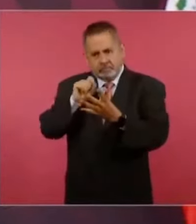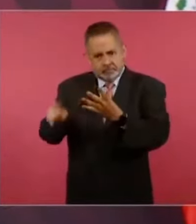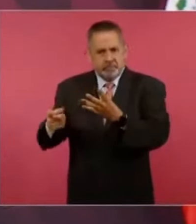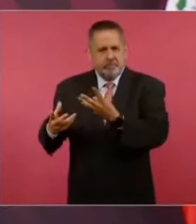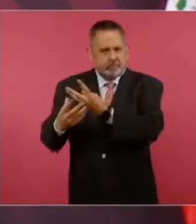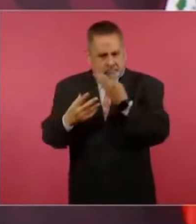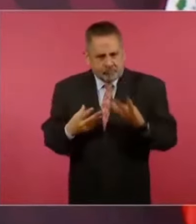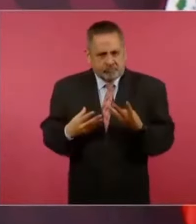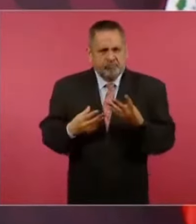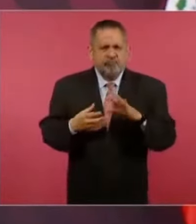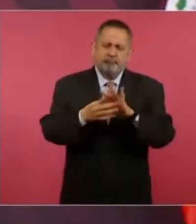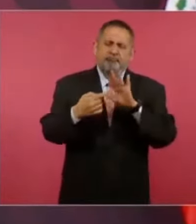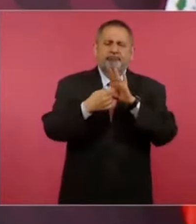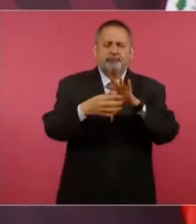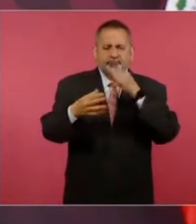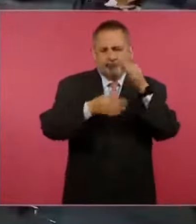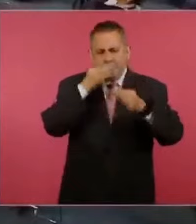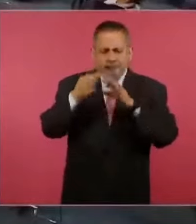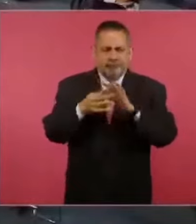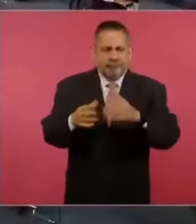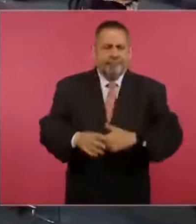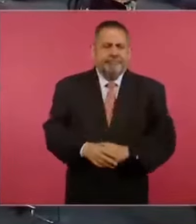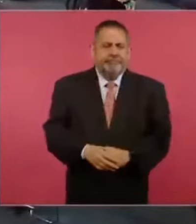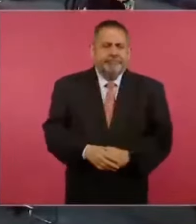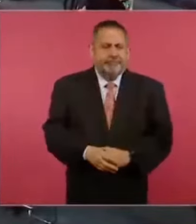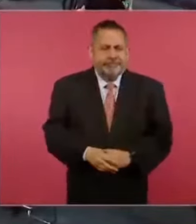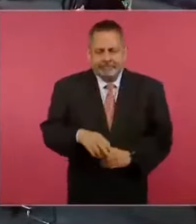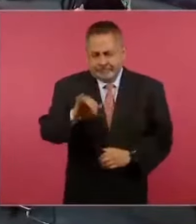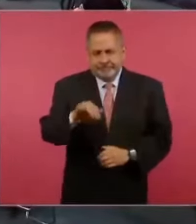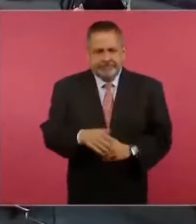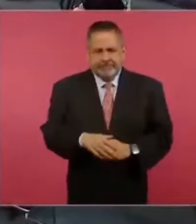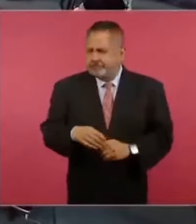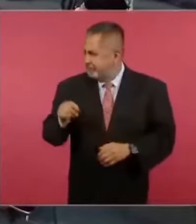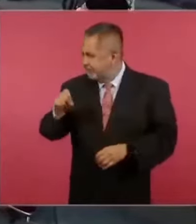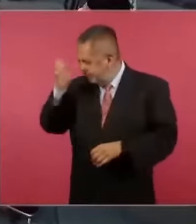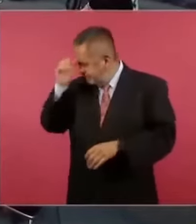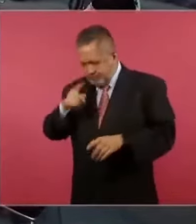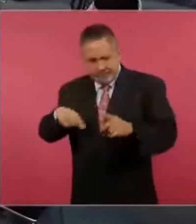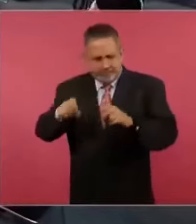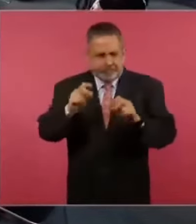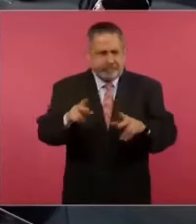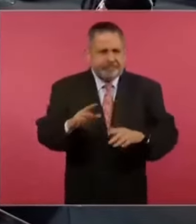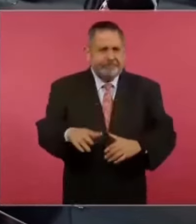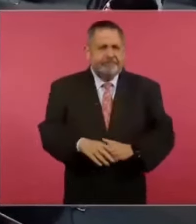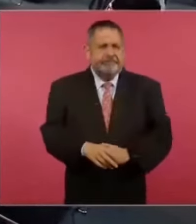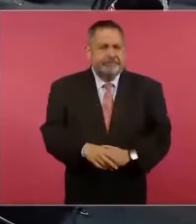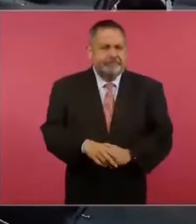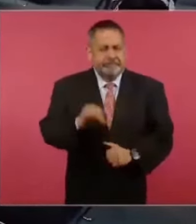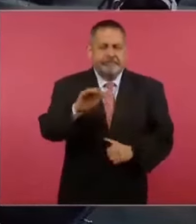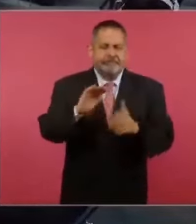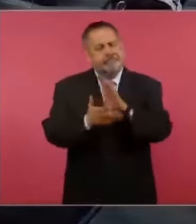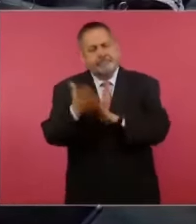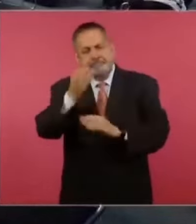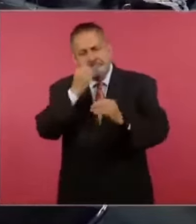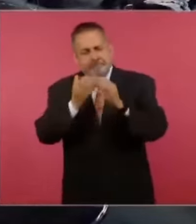que vengan ellos. Sí, nos ponemos de acuerdo, ¿no? Sí, vámonos a desayunar.